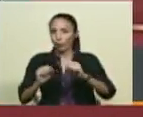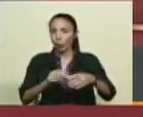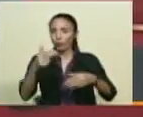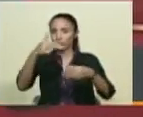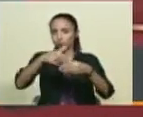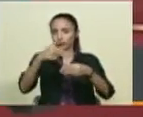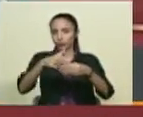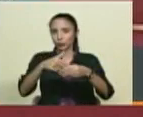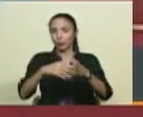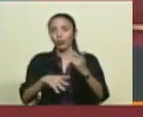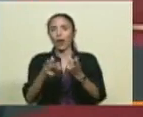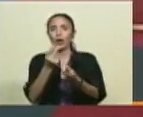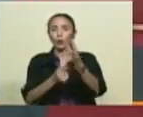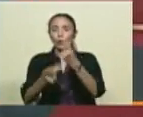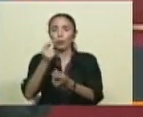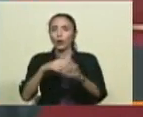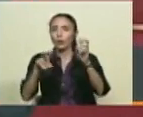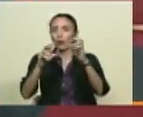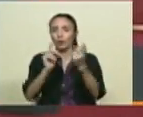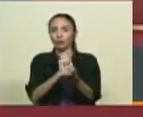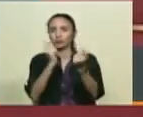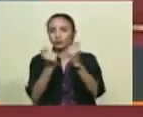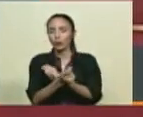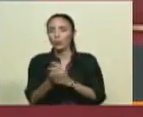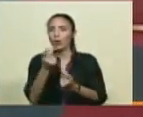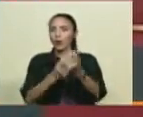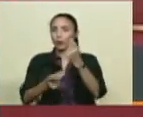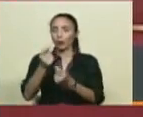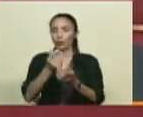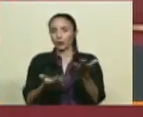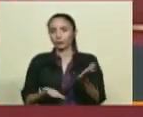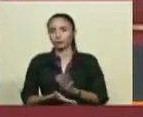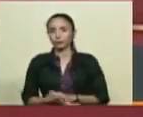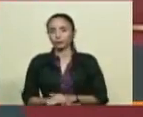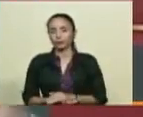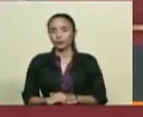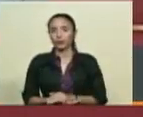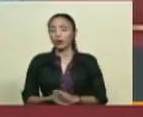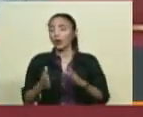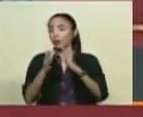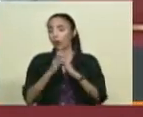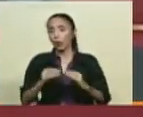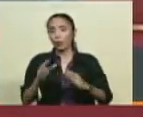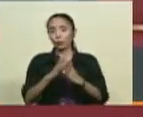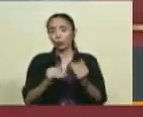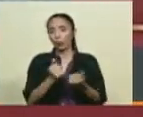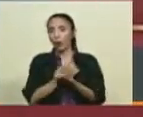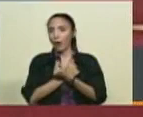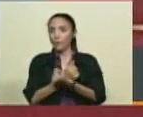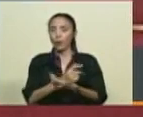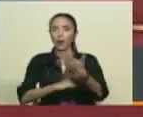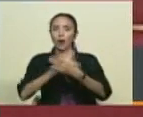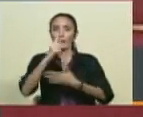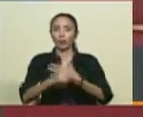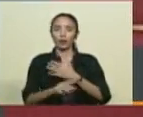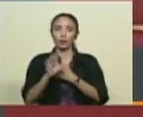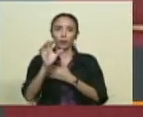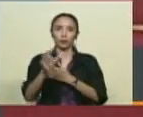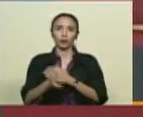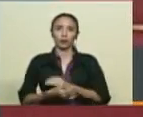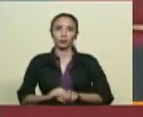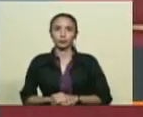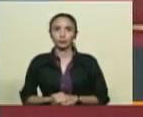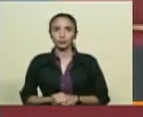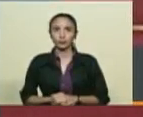economía renovada, de la nueva economía del futuro. Todos tenemos que meternos eso en el corazón, todas las venezolanas, los venezolanos, todos.